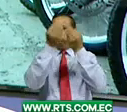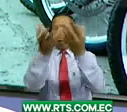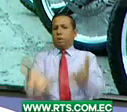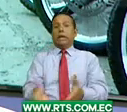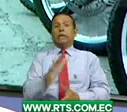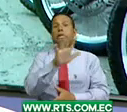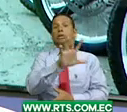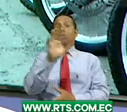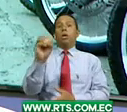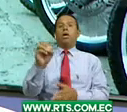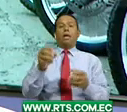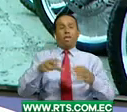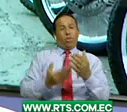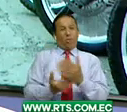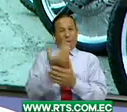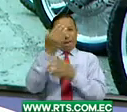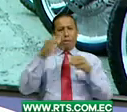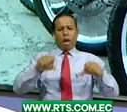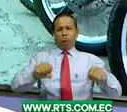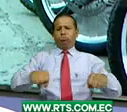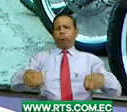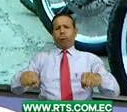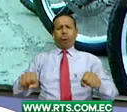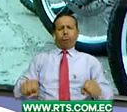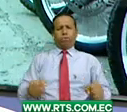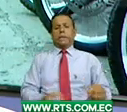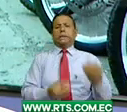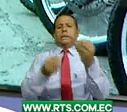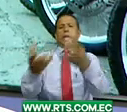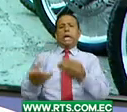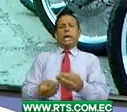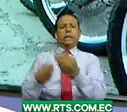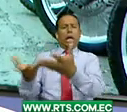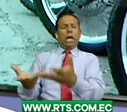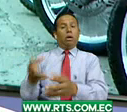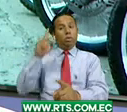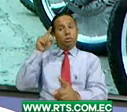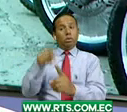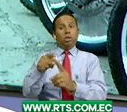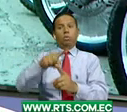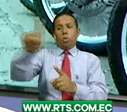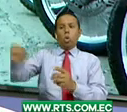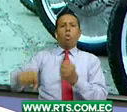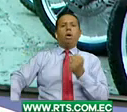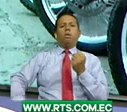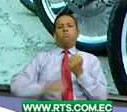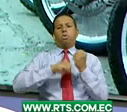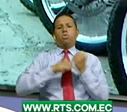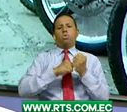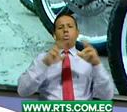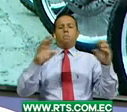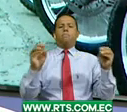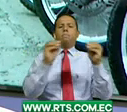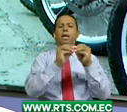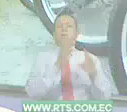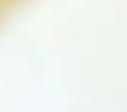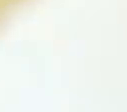la Policía Nacional por parte del gobierno para el programa Más Seguridad que se ejecuta en el puerto